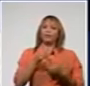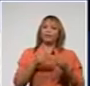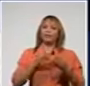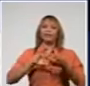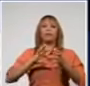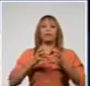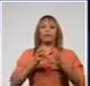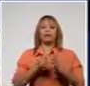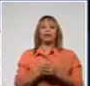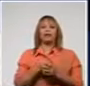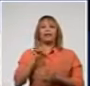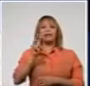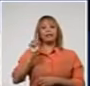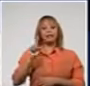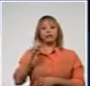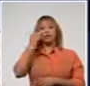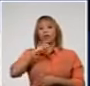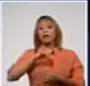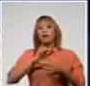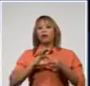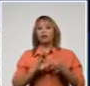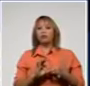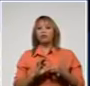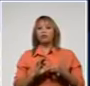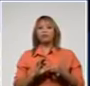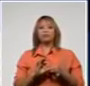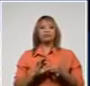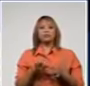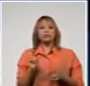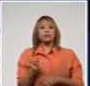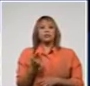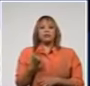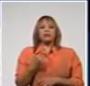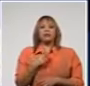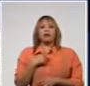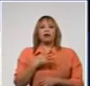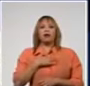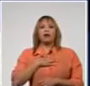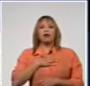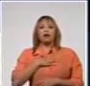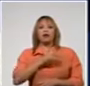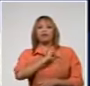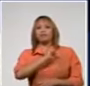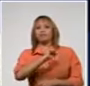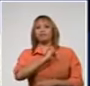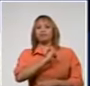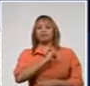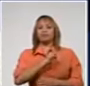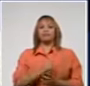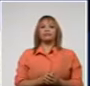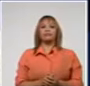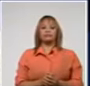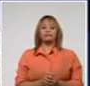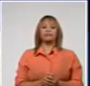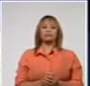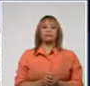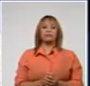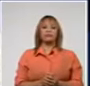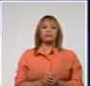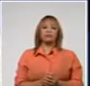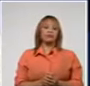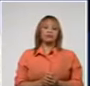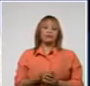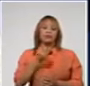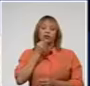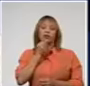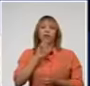y el 31 de agosto de forma súbita hace una parada cardíaca de la cual no fue